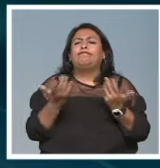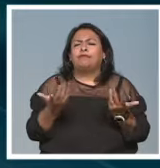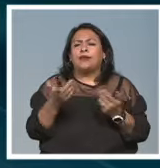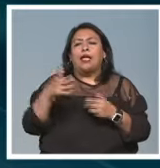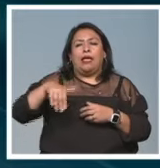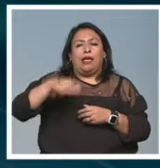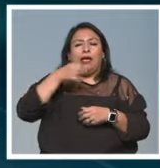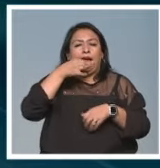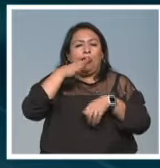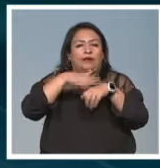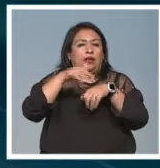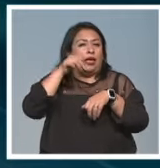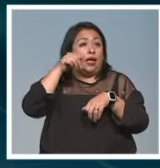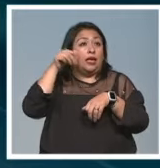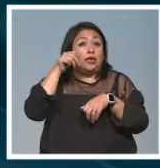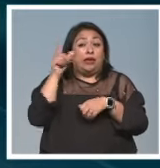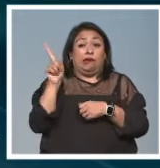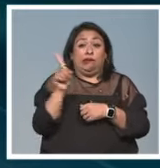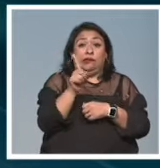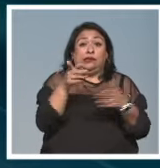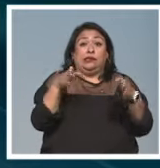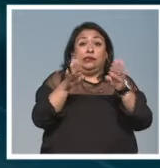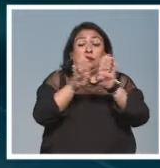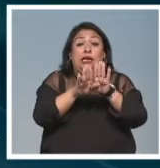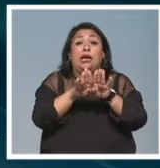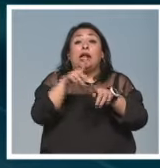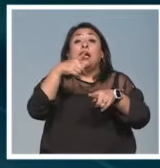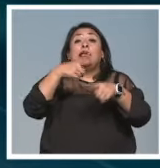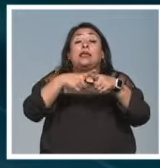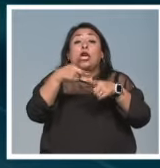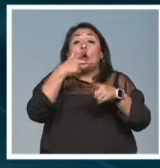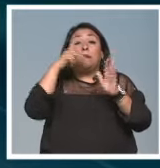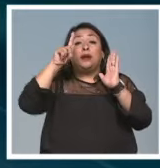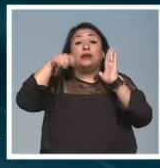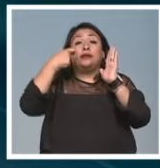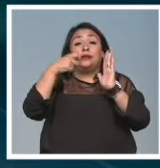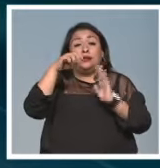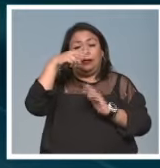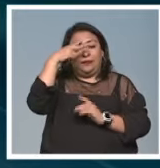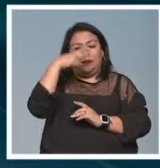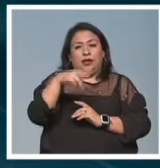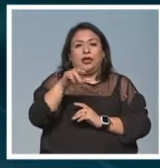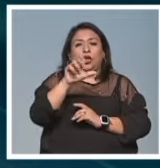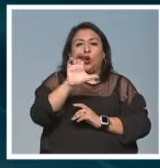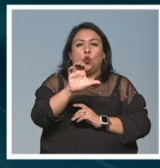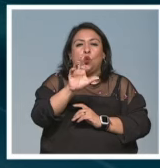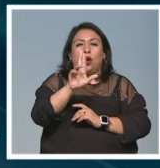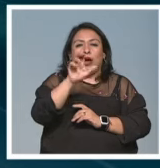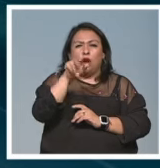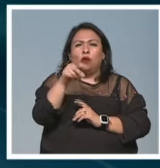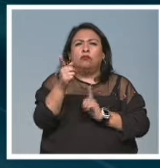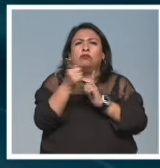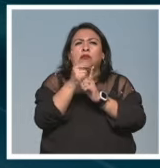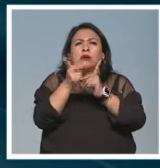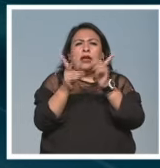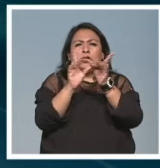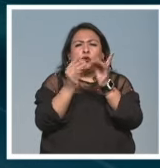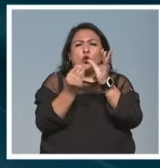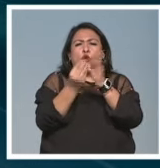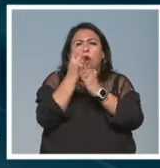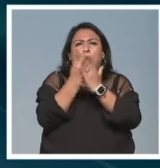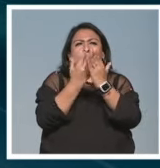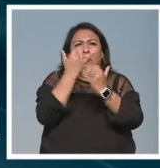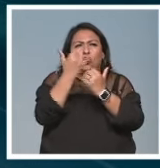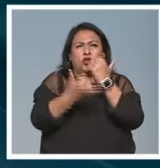se los adelantábamos, llegó a cerrar este encuentro cinematográfico el cineasta mexicano Alfonso Cuarón, quien platicó de su más reciente